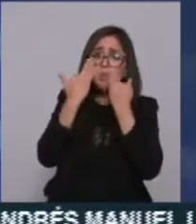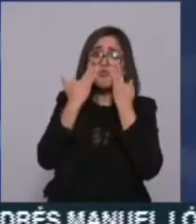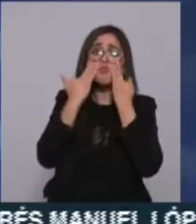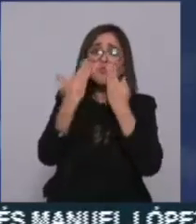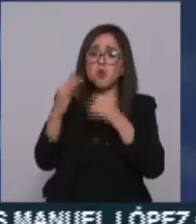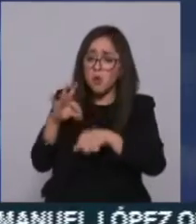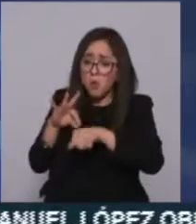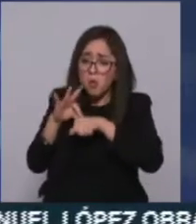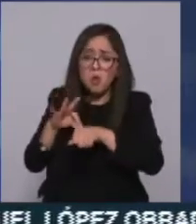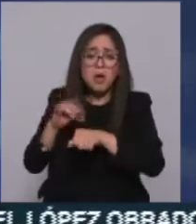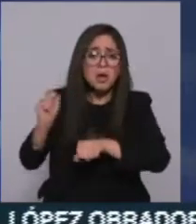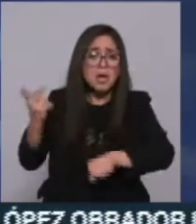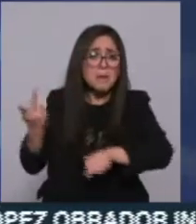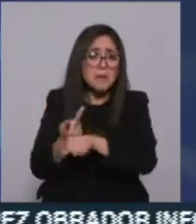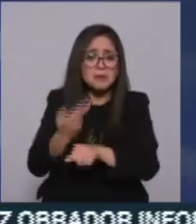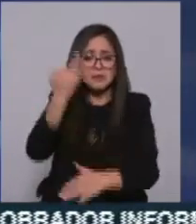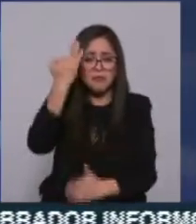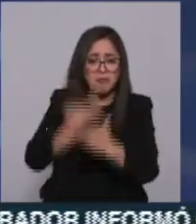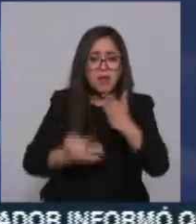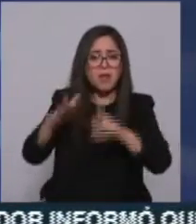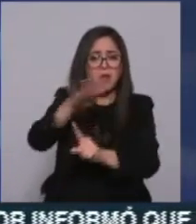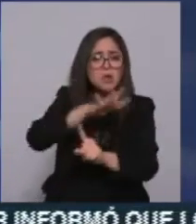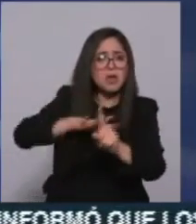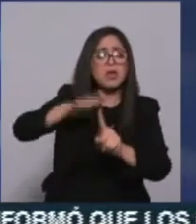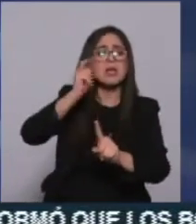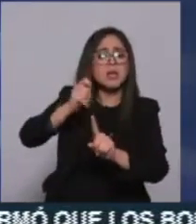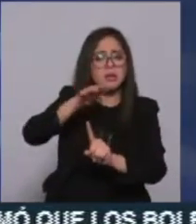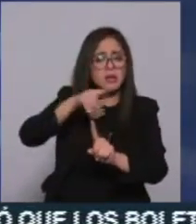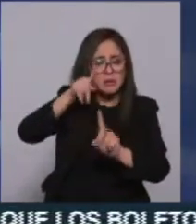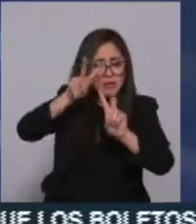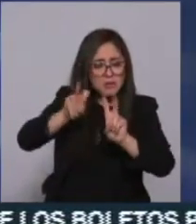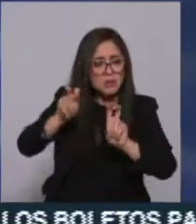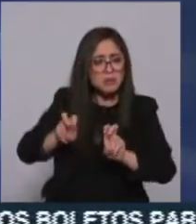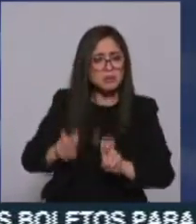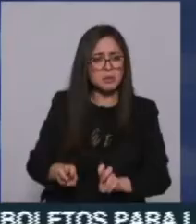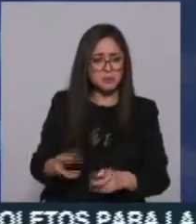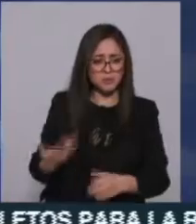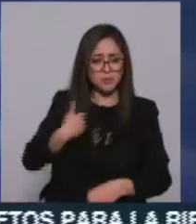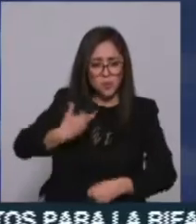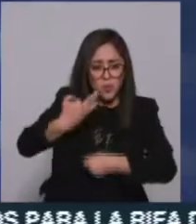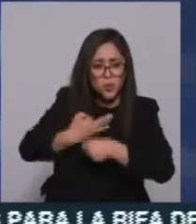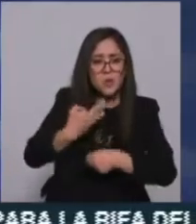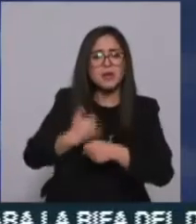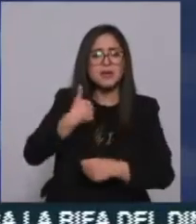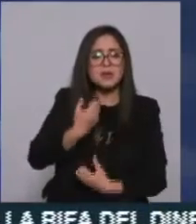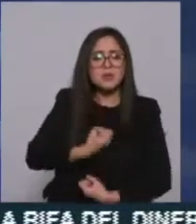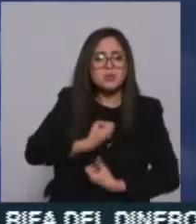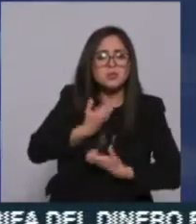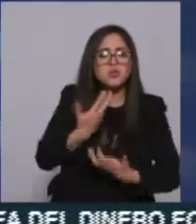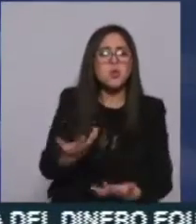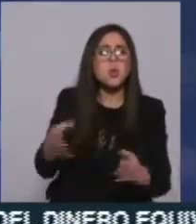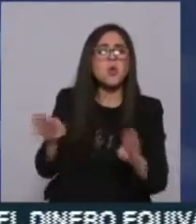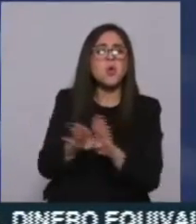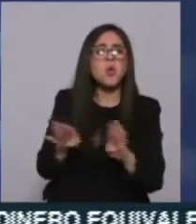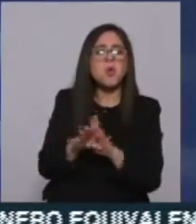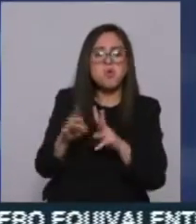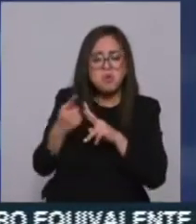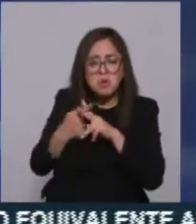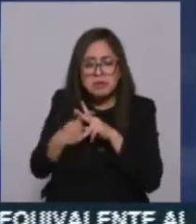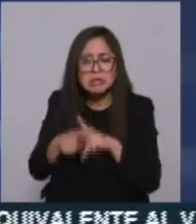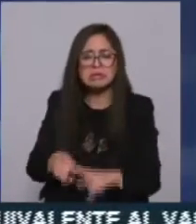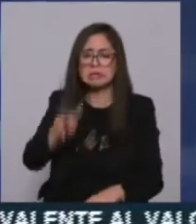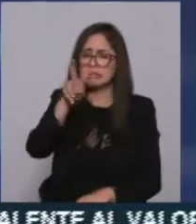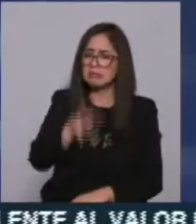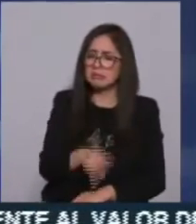contextualizamos estos hechos. Por eso me he atrevido a hablar hoy de este elemento de dónde comienza el horror, dónde comenzó el horror,